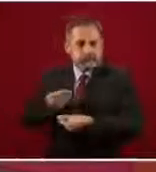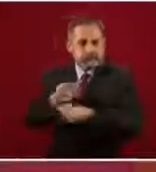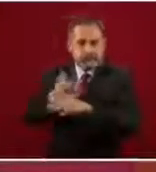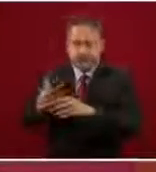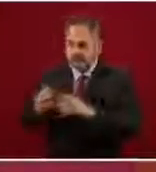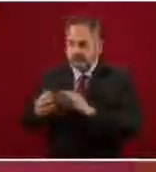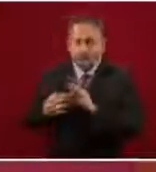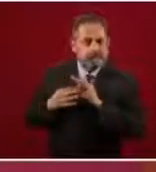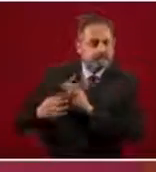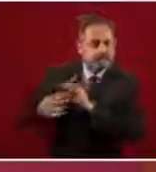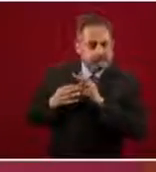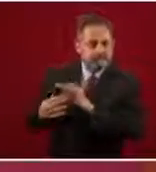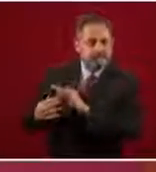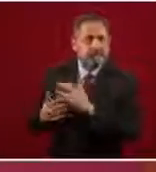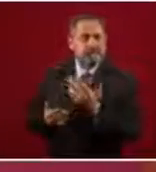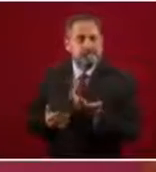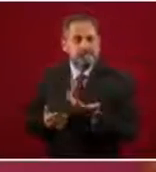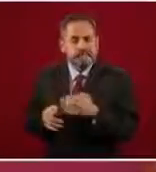cooperar,